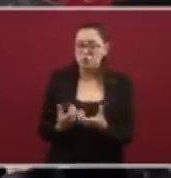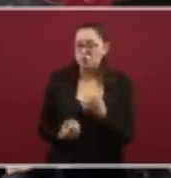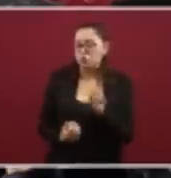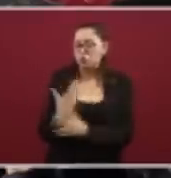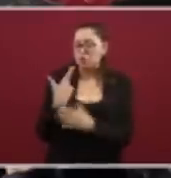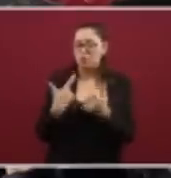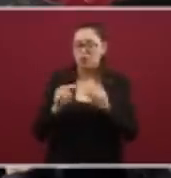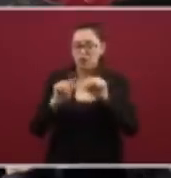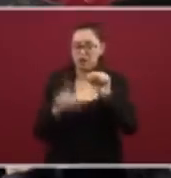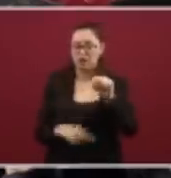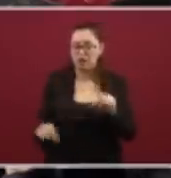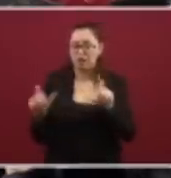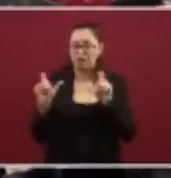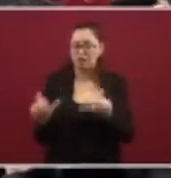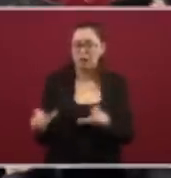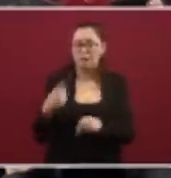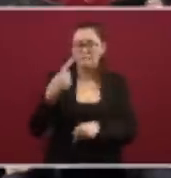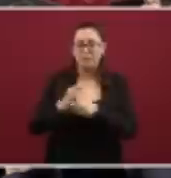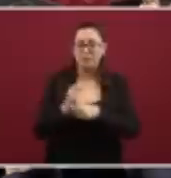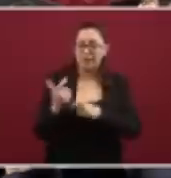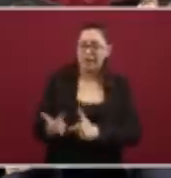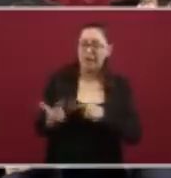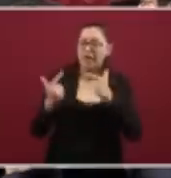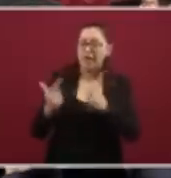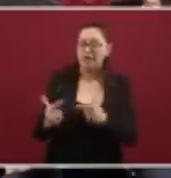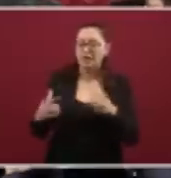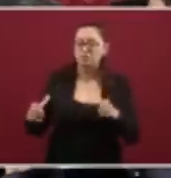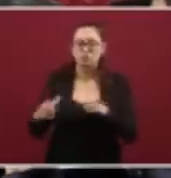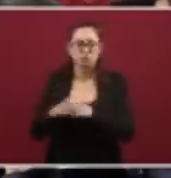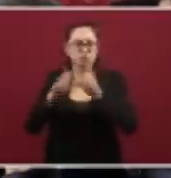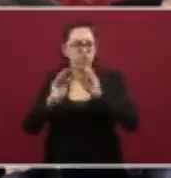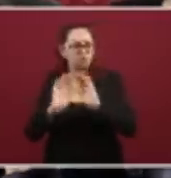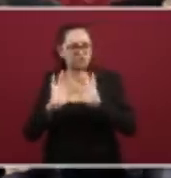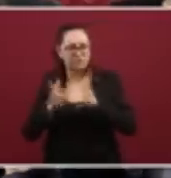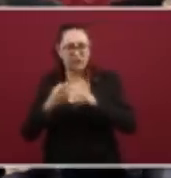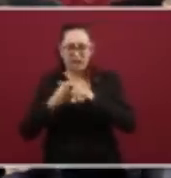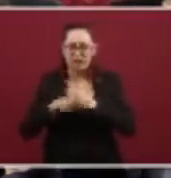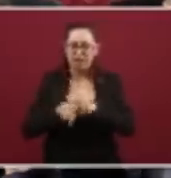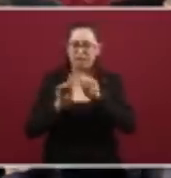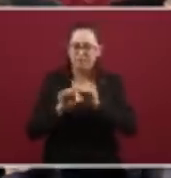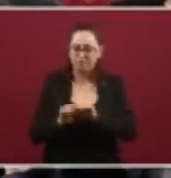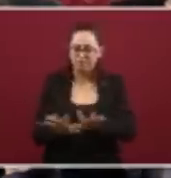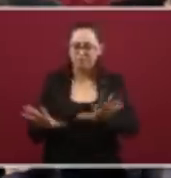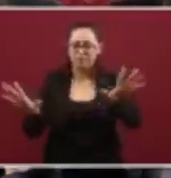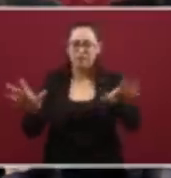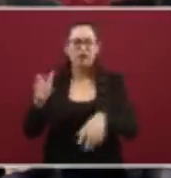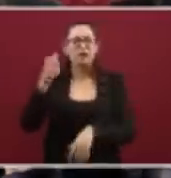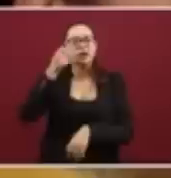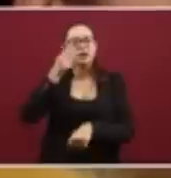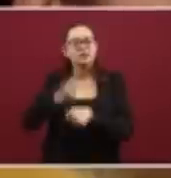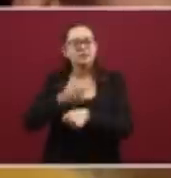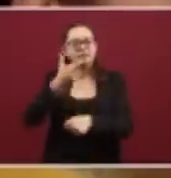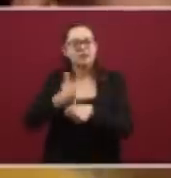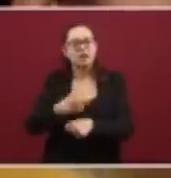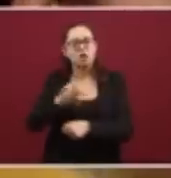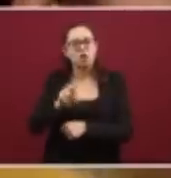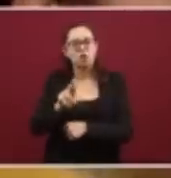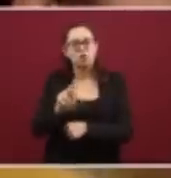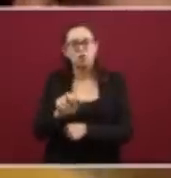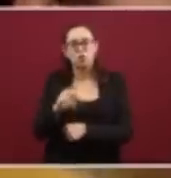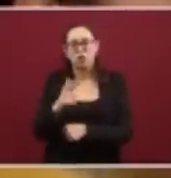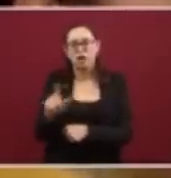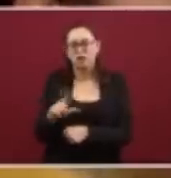resultados que puede generar la primera generación de estos elementos de la guardia nacional que ella el secretario dura eso señaló van a ser